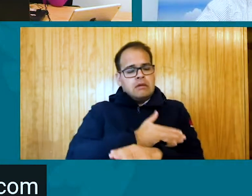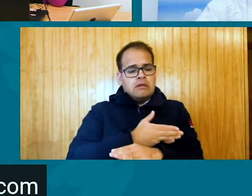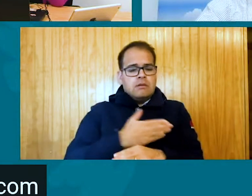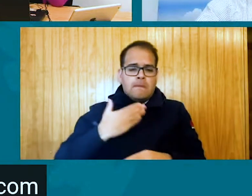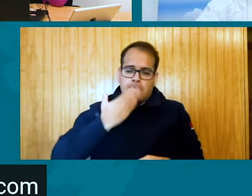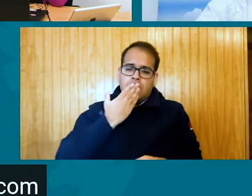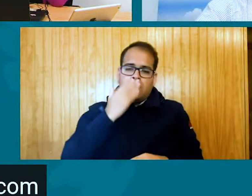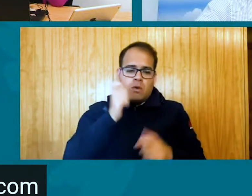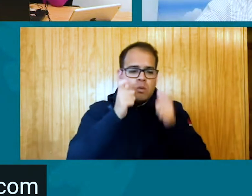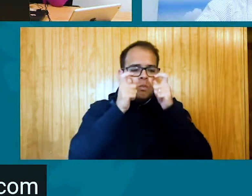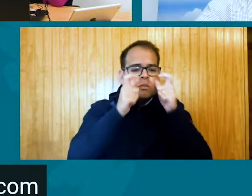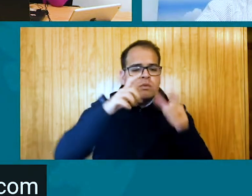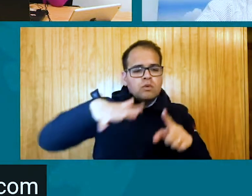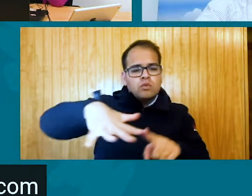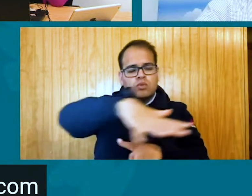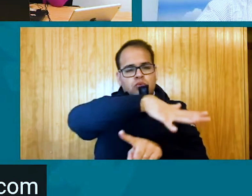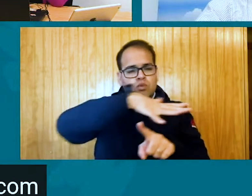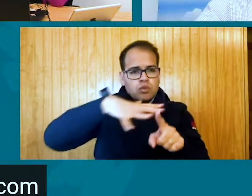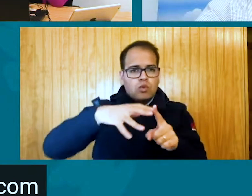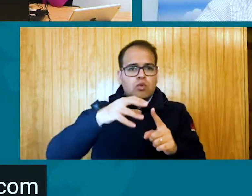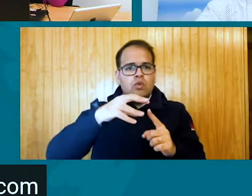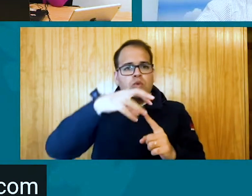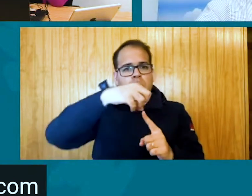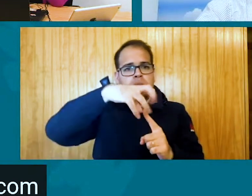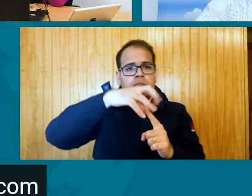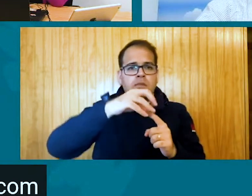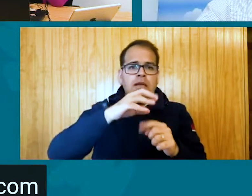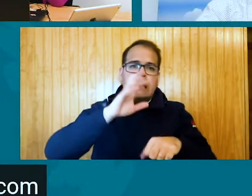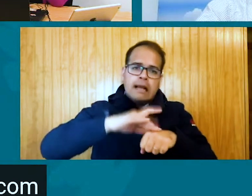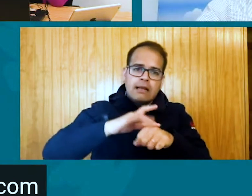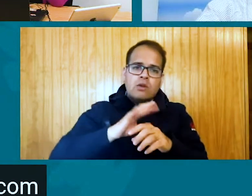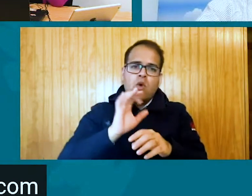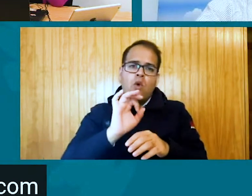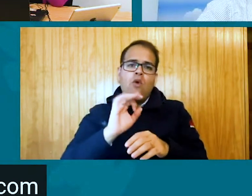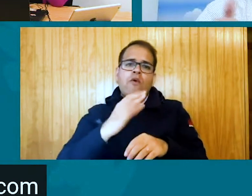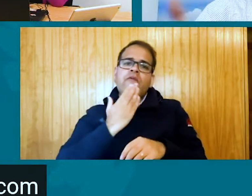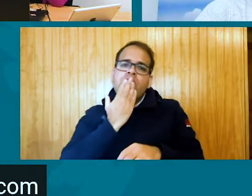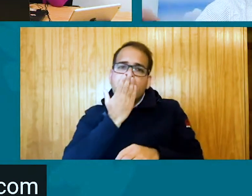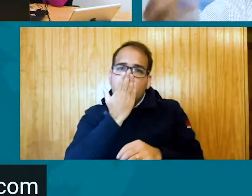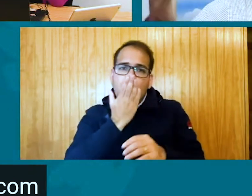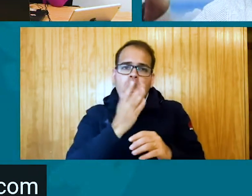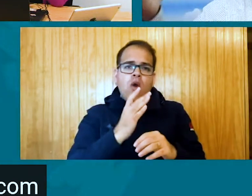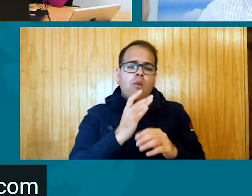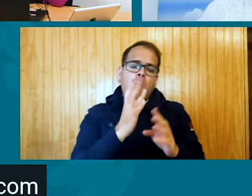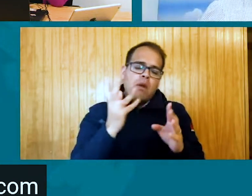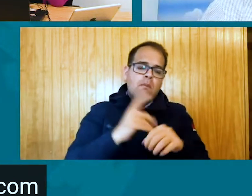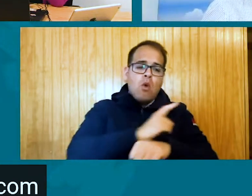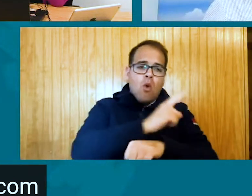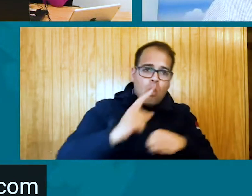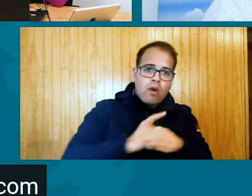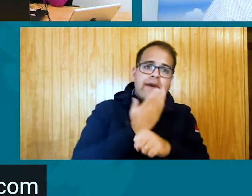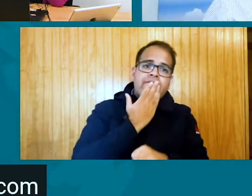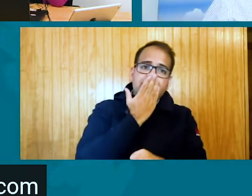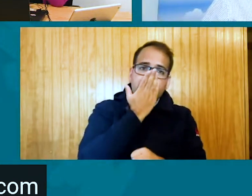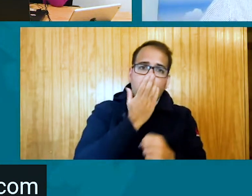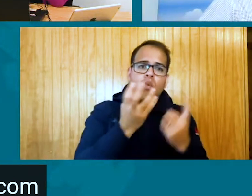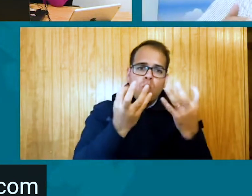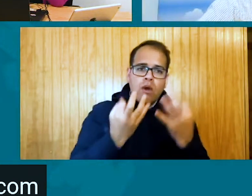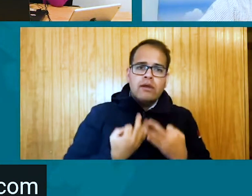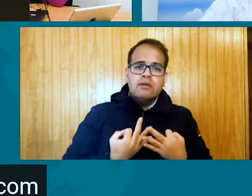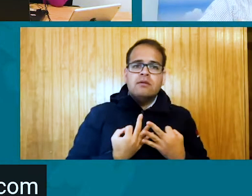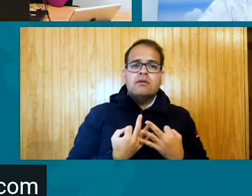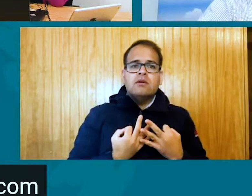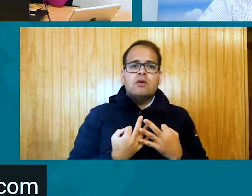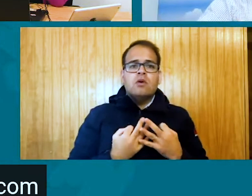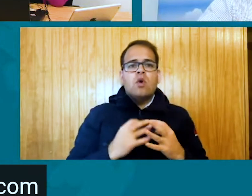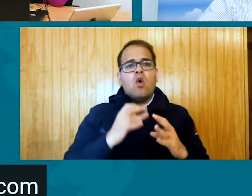agroclimático. Con un estudio agroclimático yo sé al tiro cuántas horas frío voy a tener,